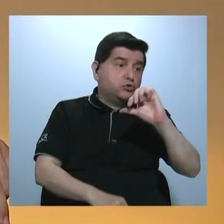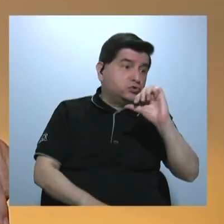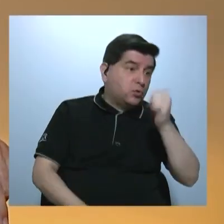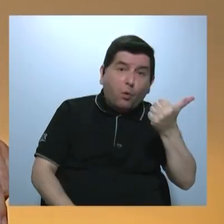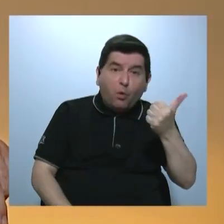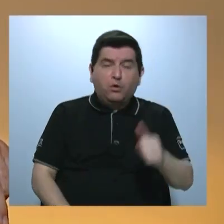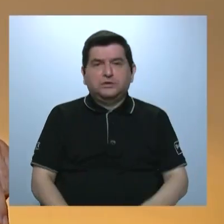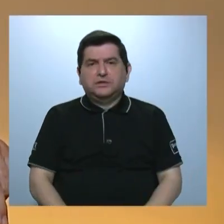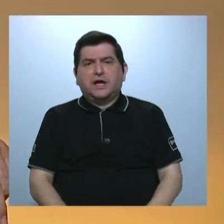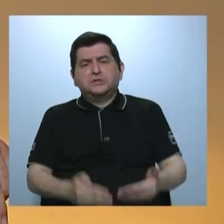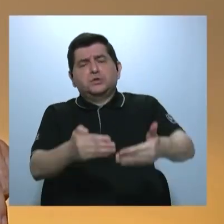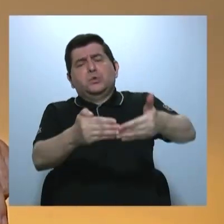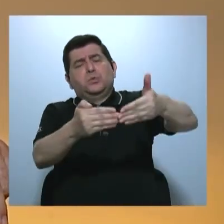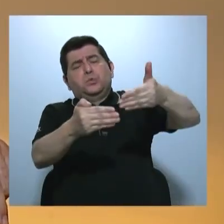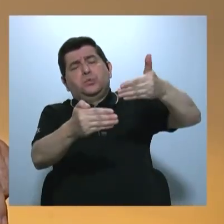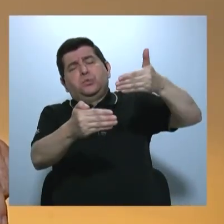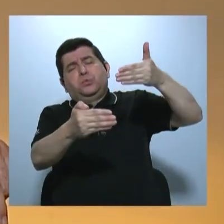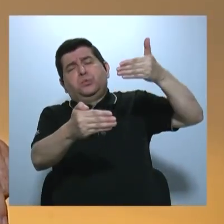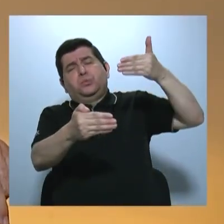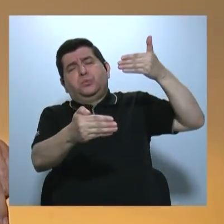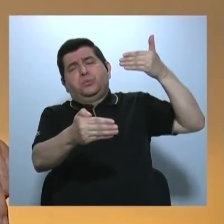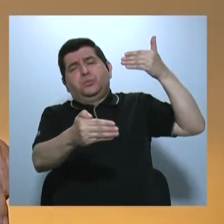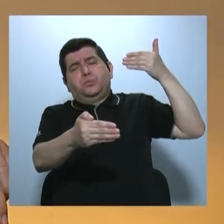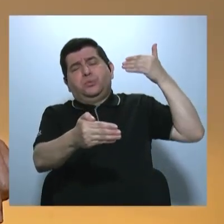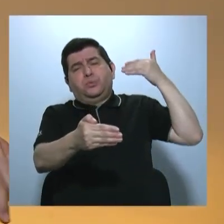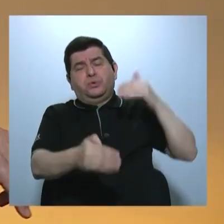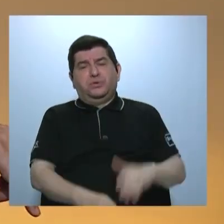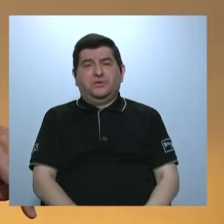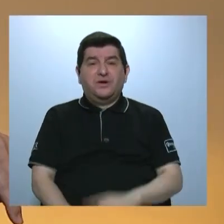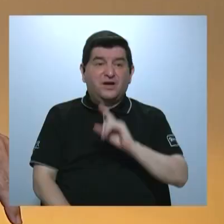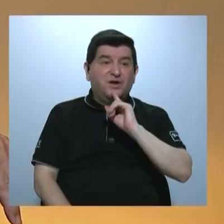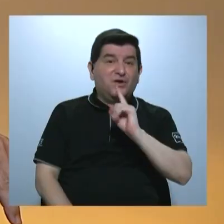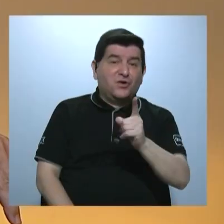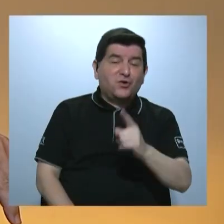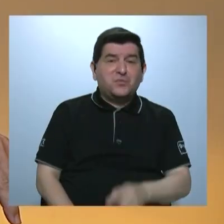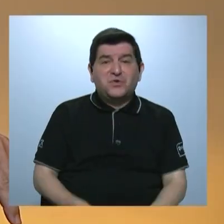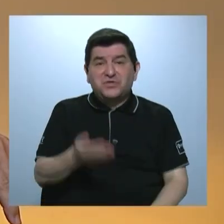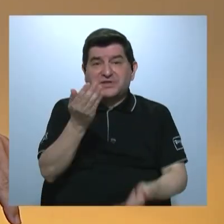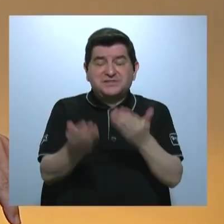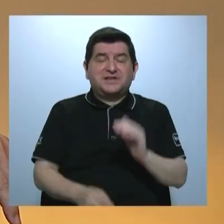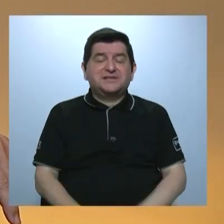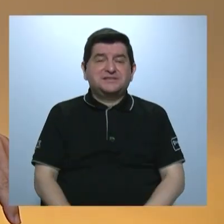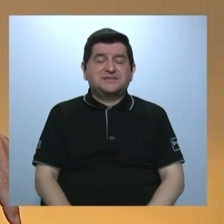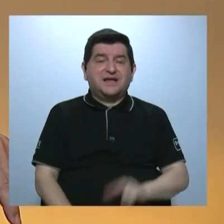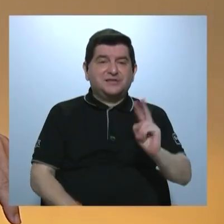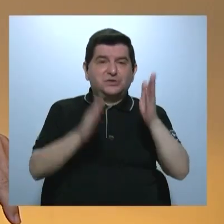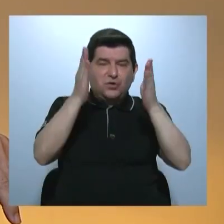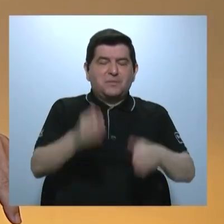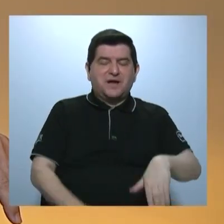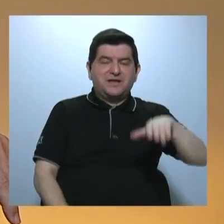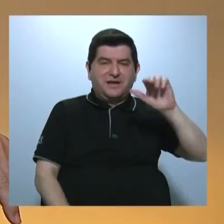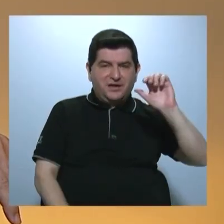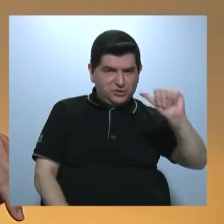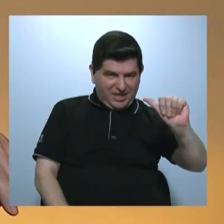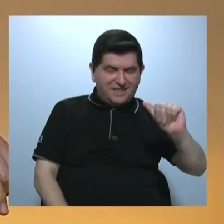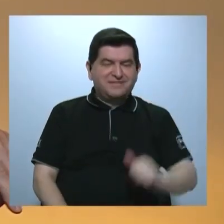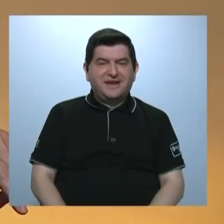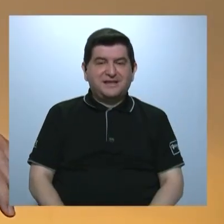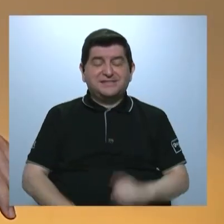vienen y algunas son, como dicen los colegas de don Andrés, estructurales.